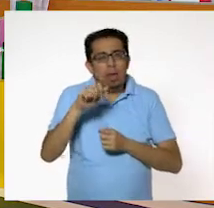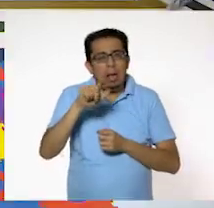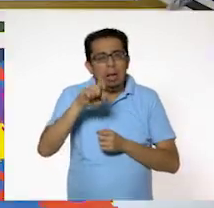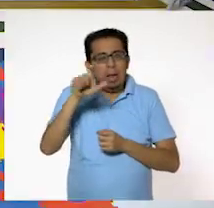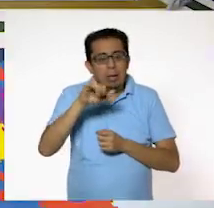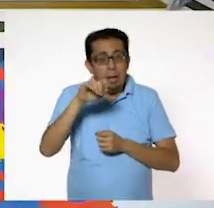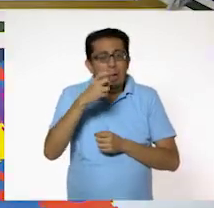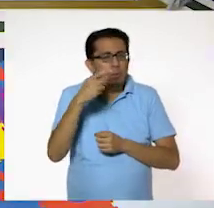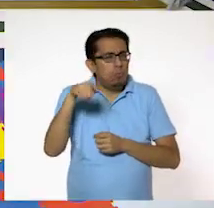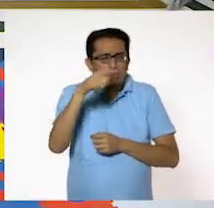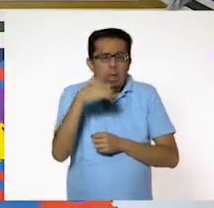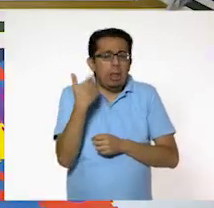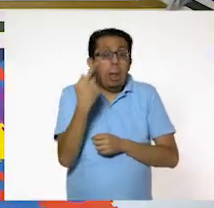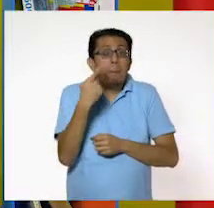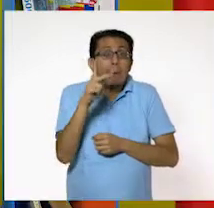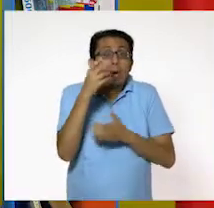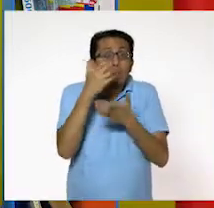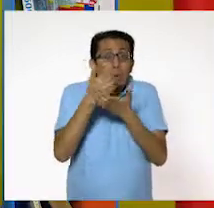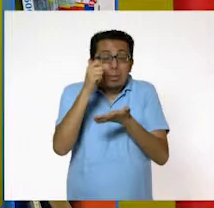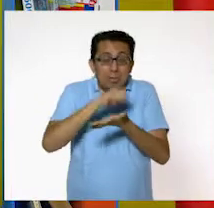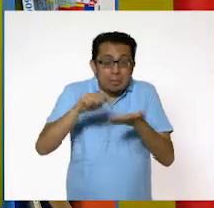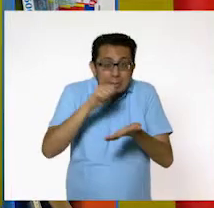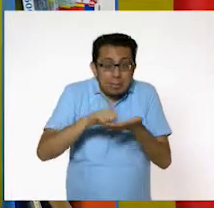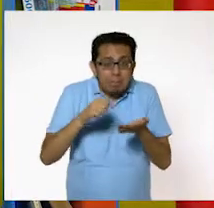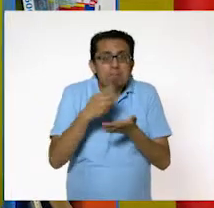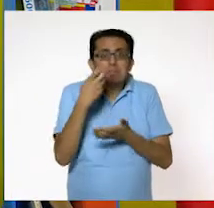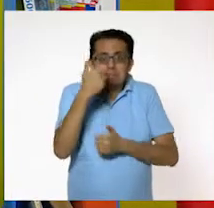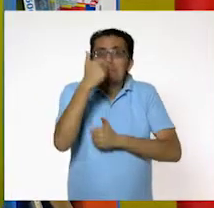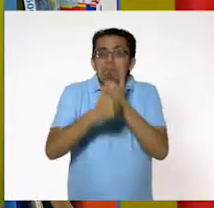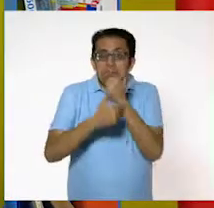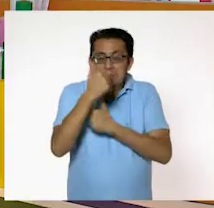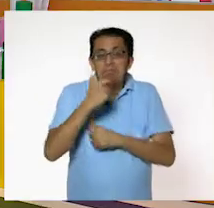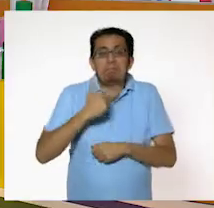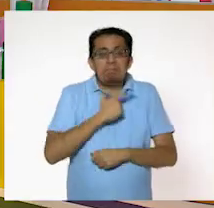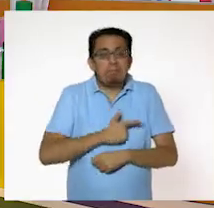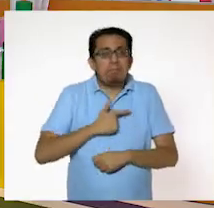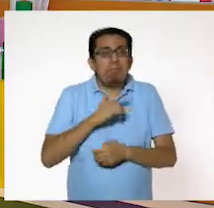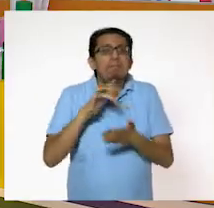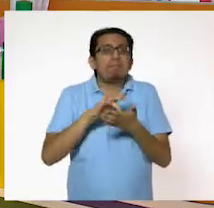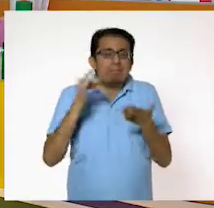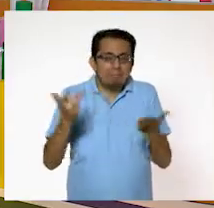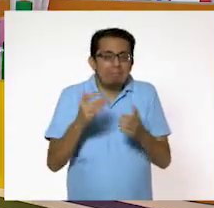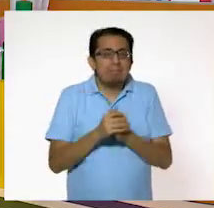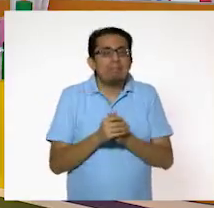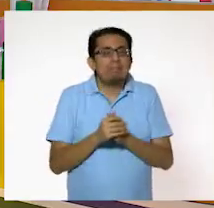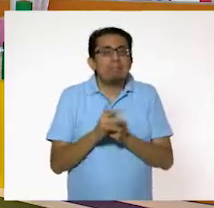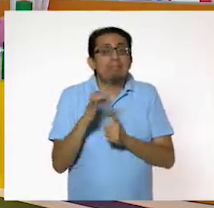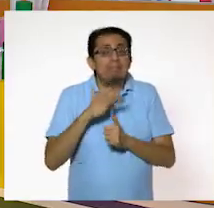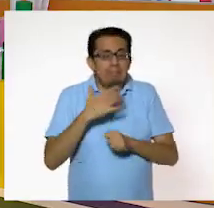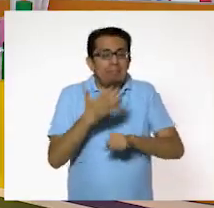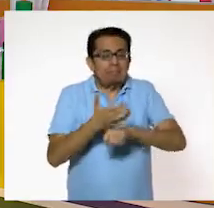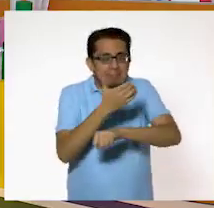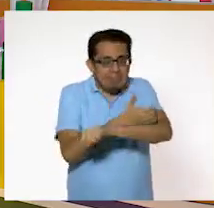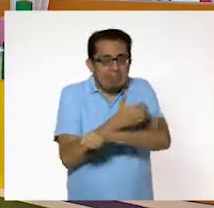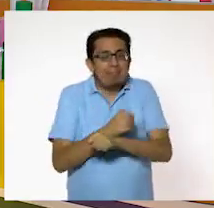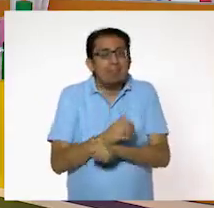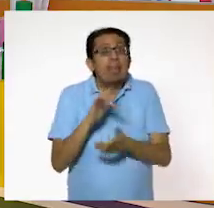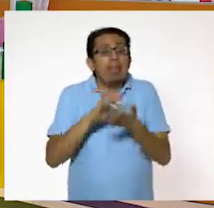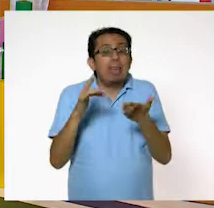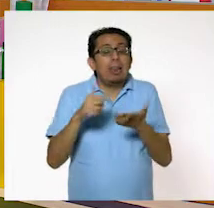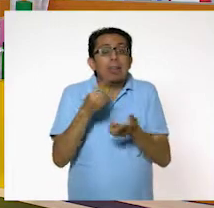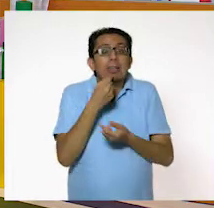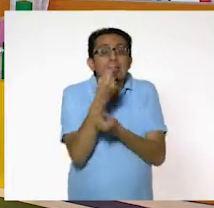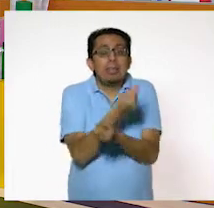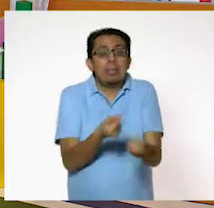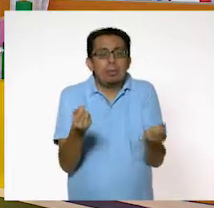lo escriben en su cuaderno, ¿vale? ¡Ay, está padrísimo ese reto! Sí, muchas gracias, Mariana. Muchas gracias por acompañarme y gracias a los